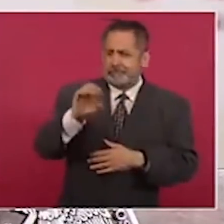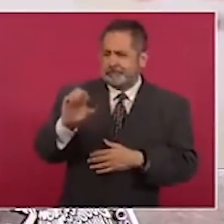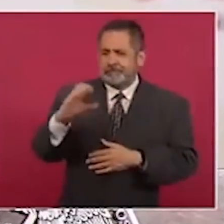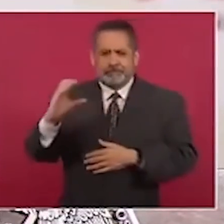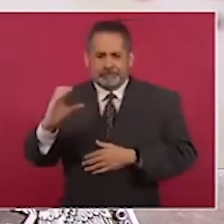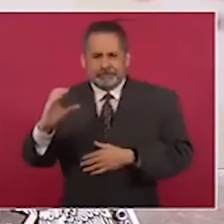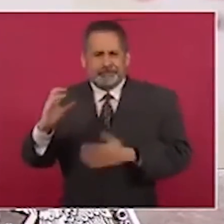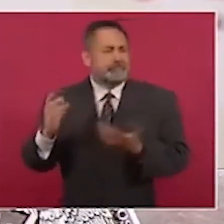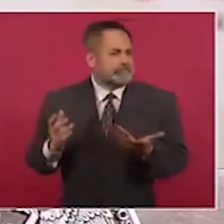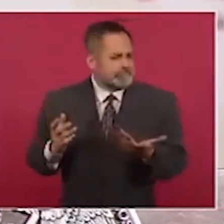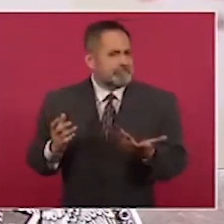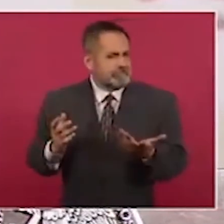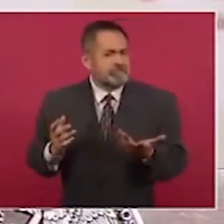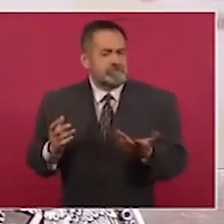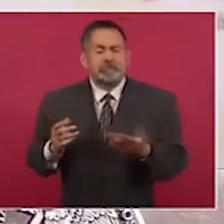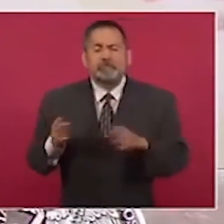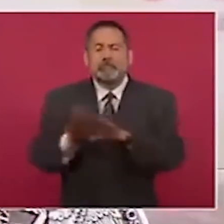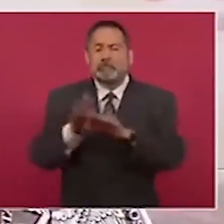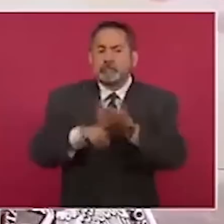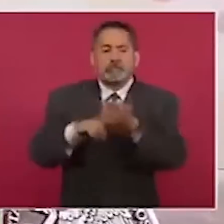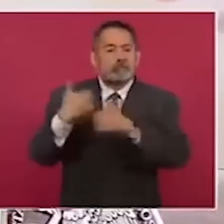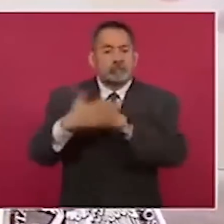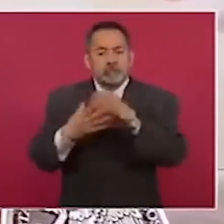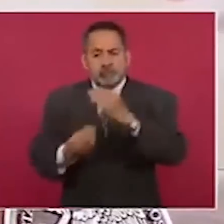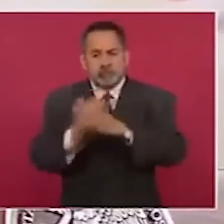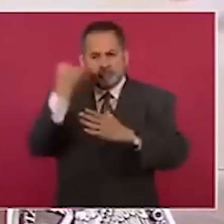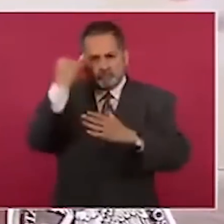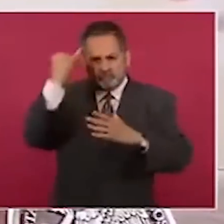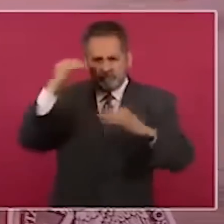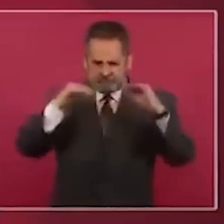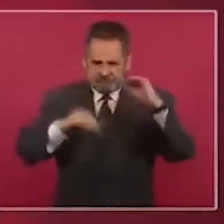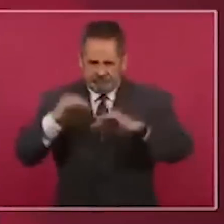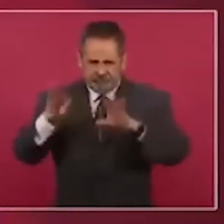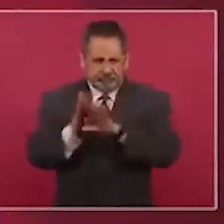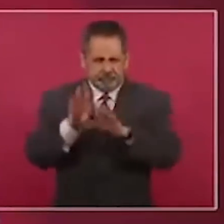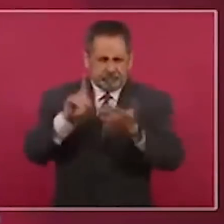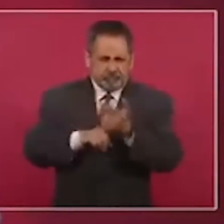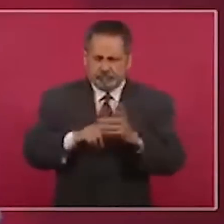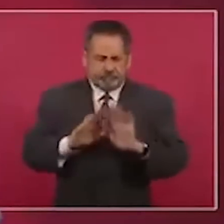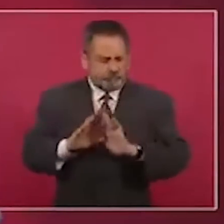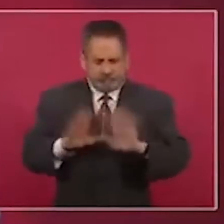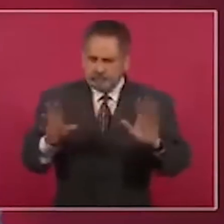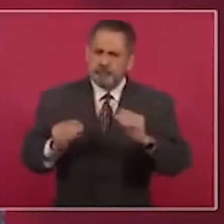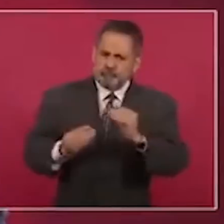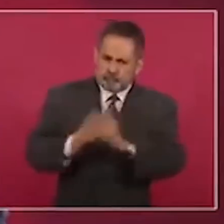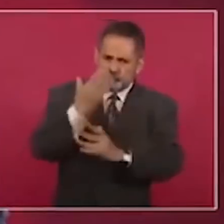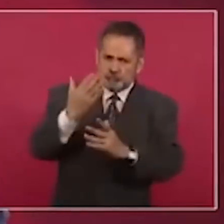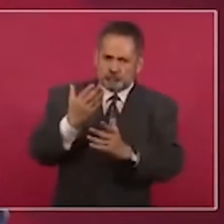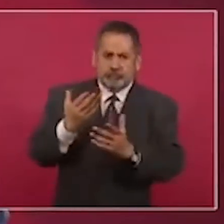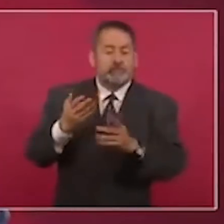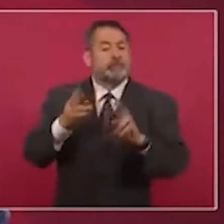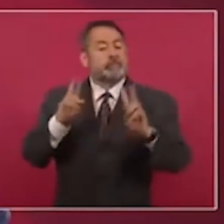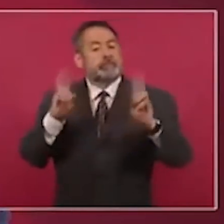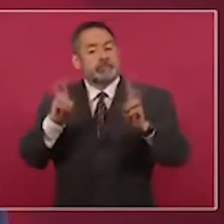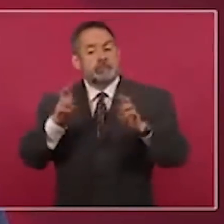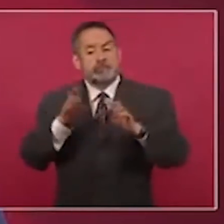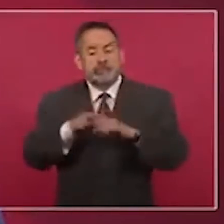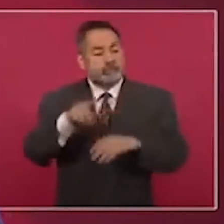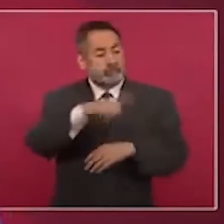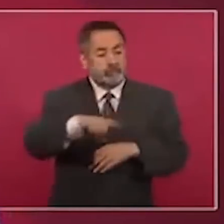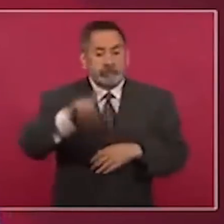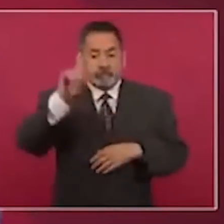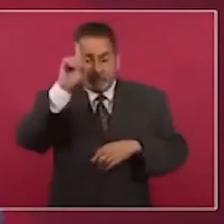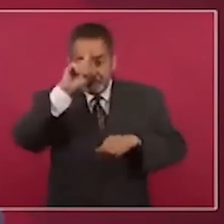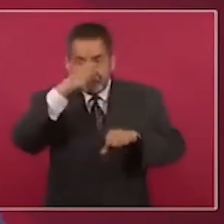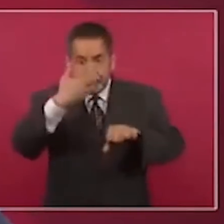Cabe destacar que derivado de este nuevo modelo de autoridad electoral, tanto en el tema de consejeros como